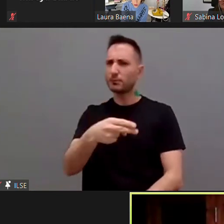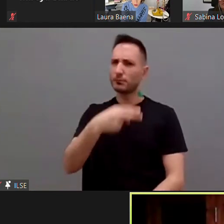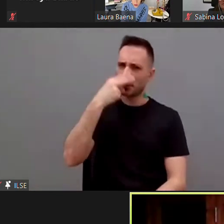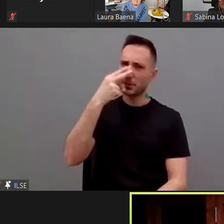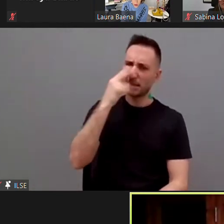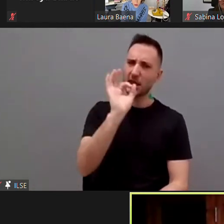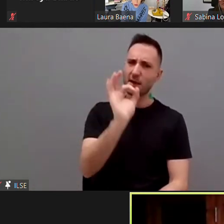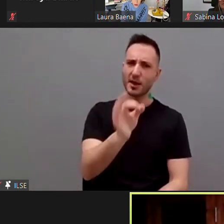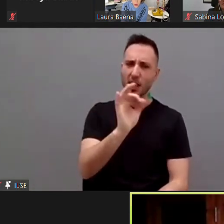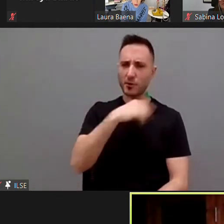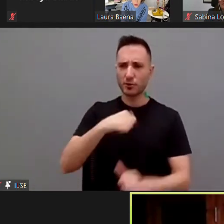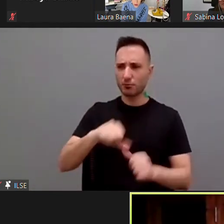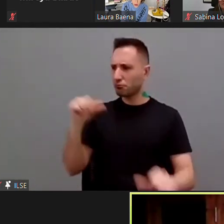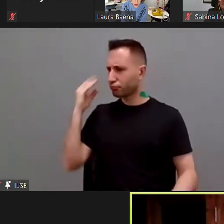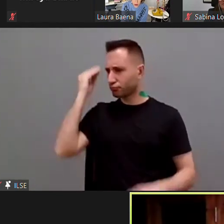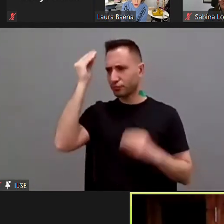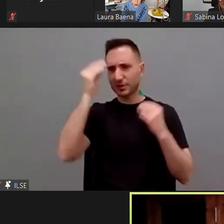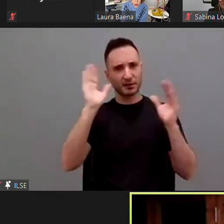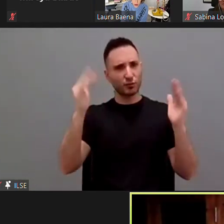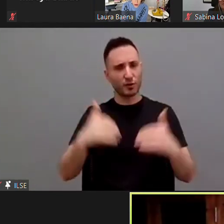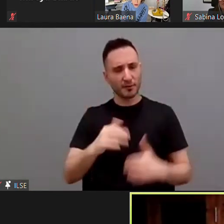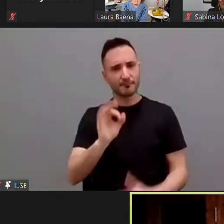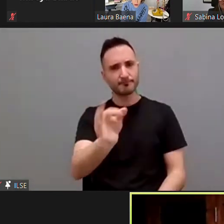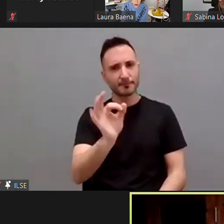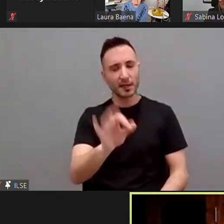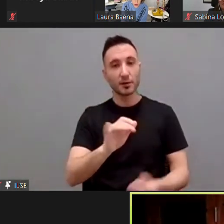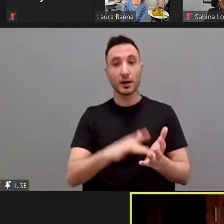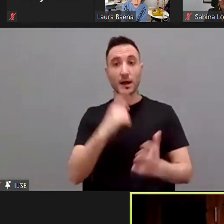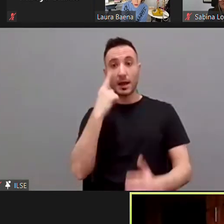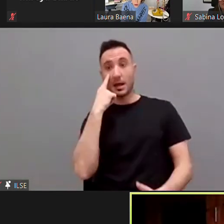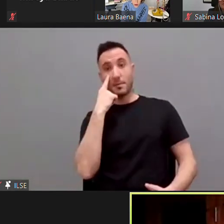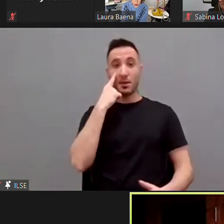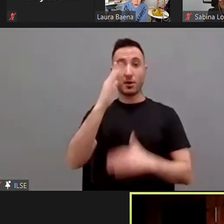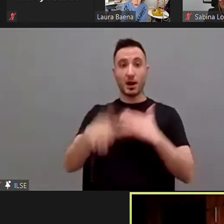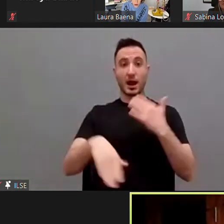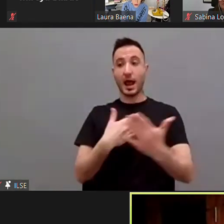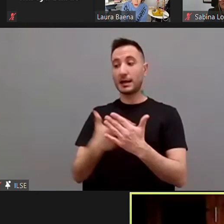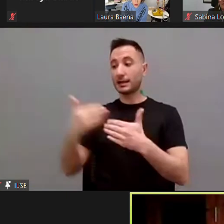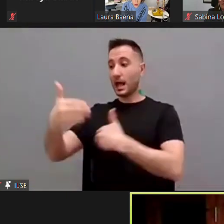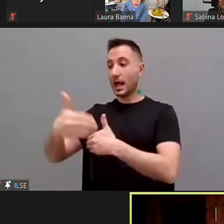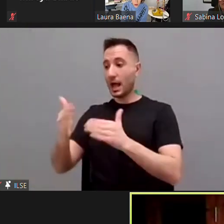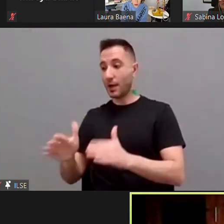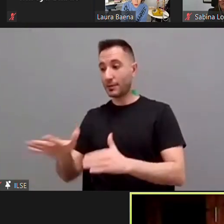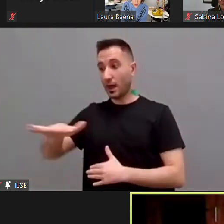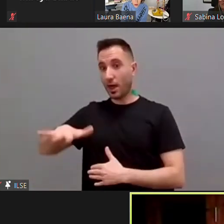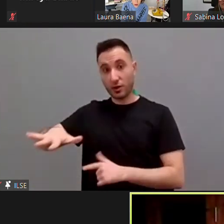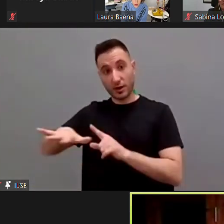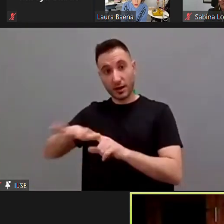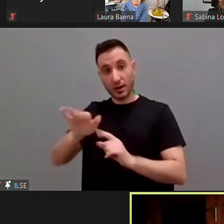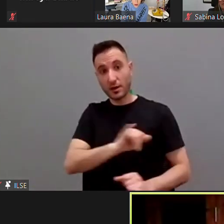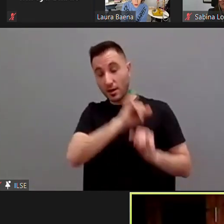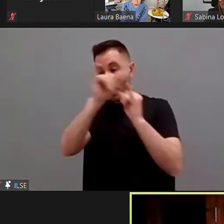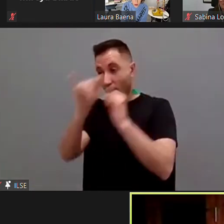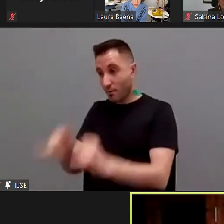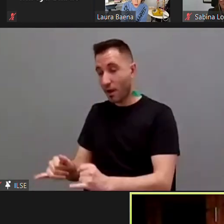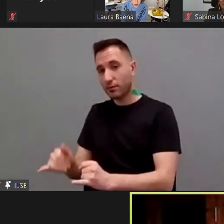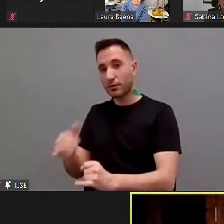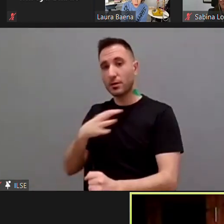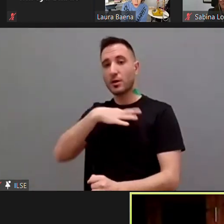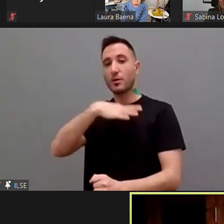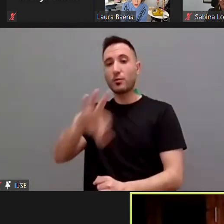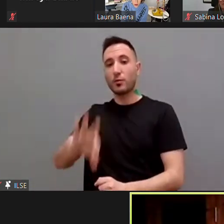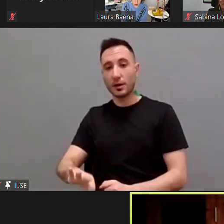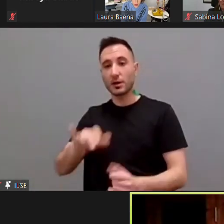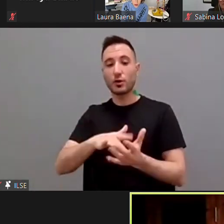verdad que el inspector de trabajo, a lo mejor hasta que llega a esa habitación, a lo mejor en el domicilio del trabajador, tiene que pasar por una